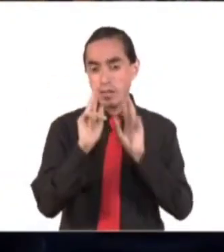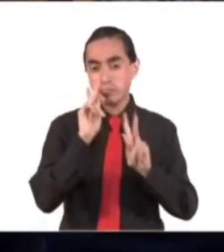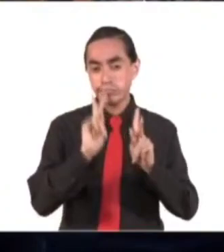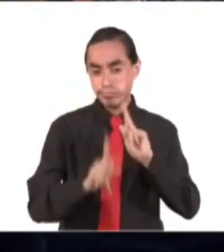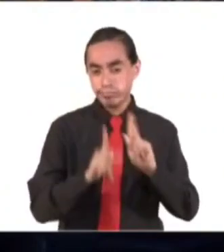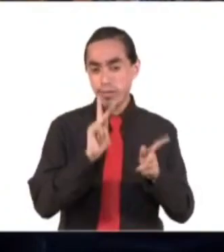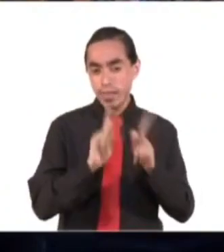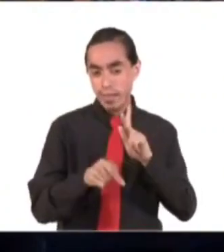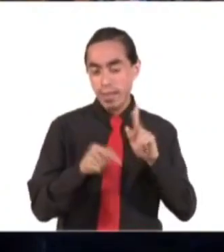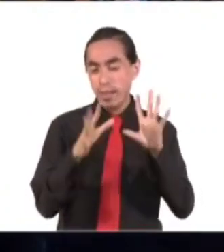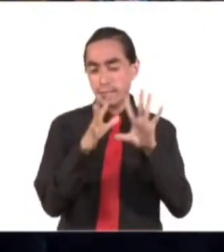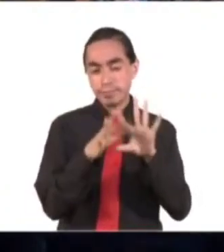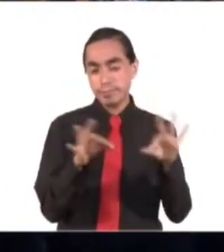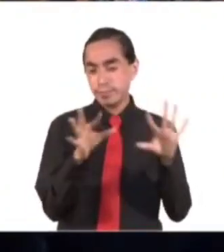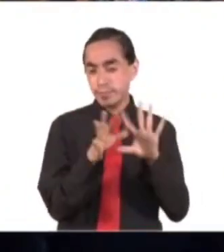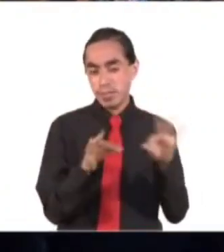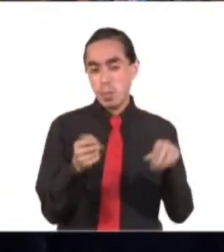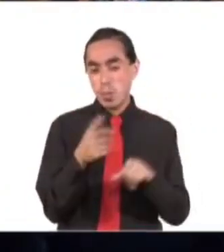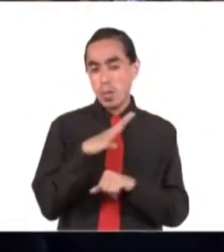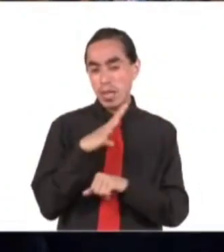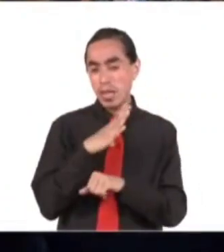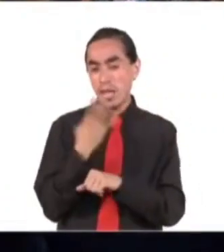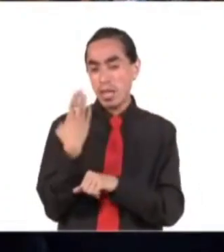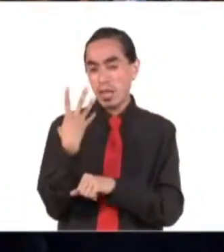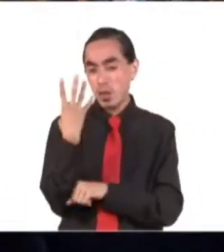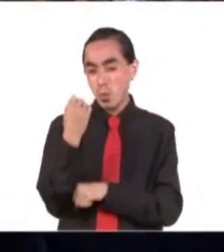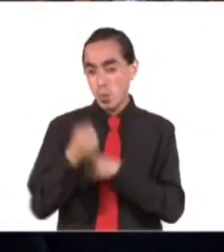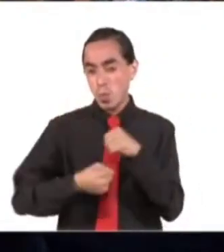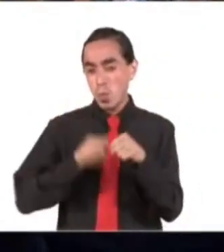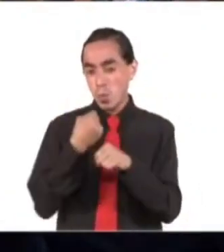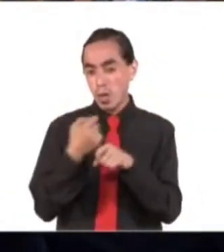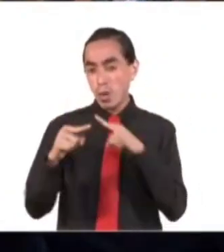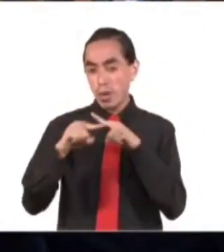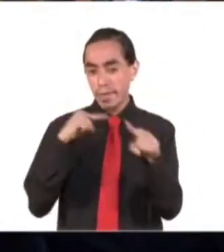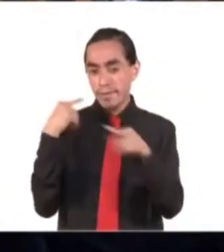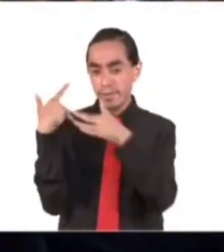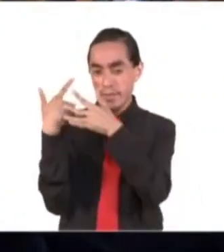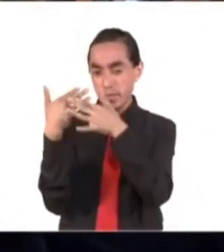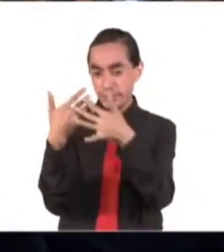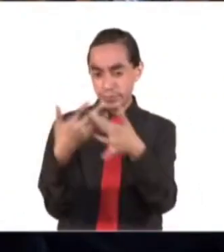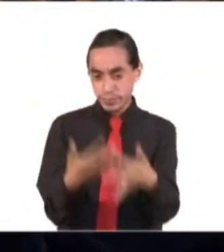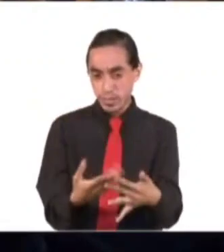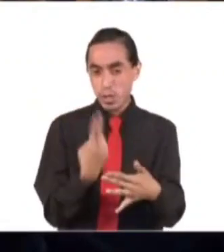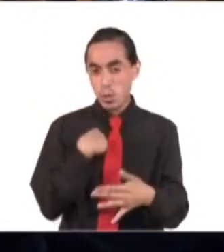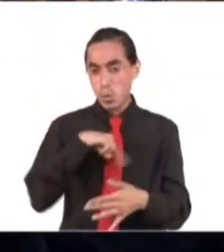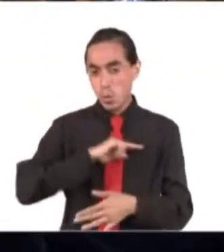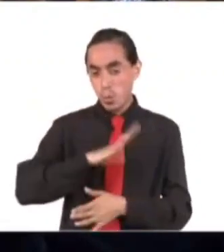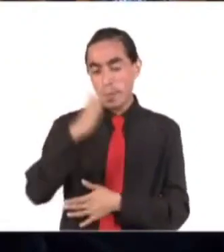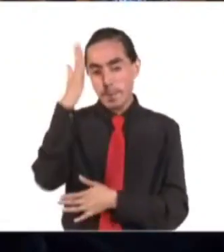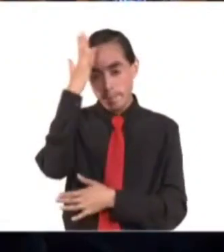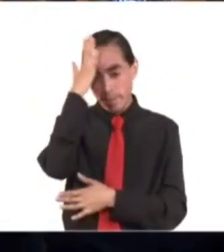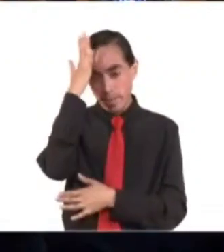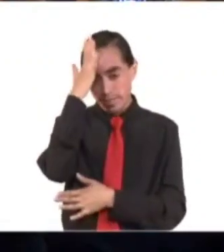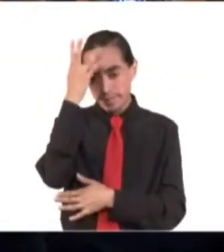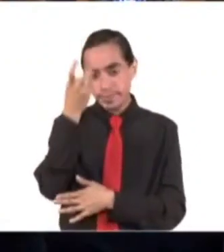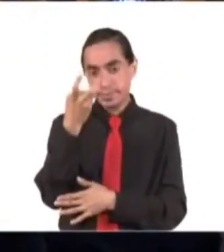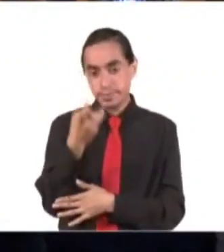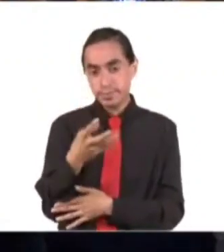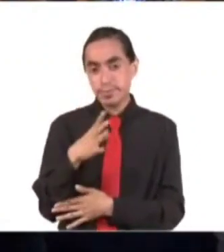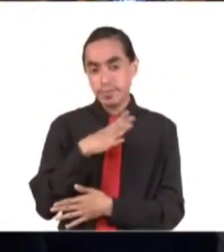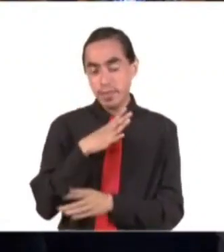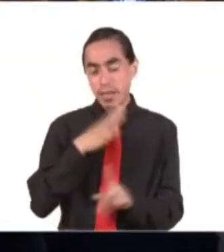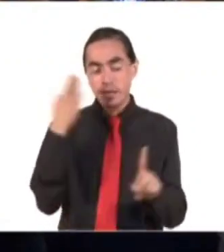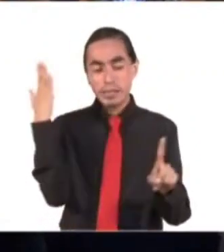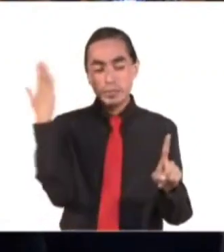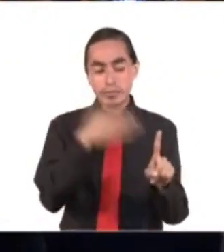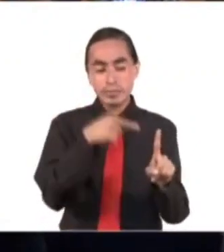hecho en estos 4 años y medio al frente del gobierno de la ciudad, en particular en lo